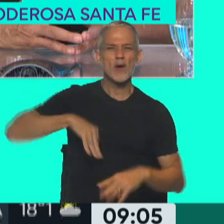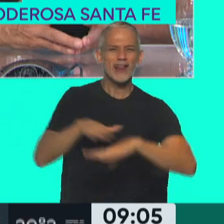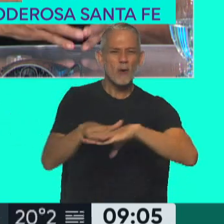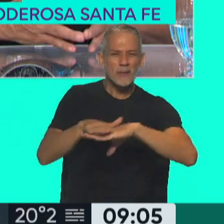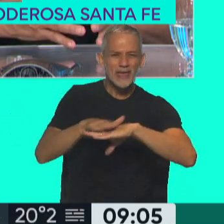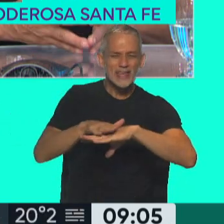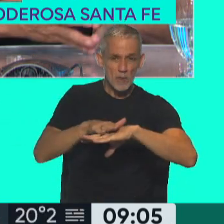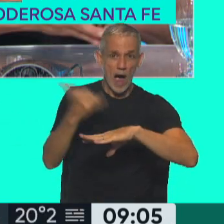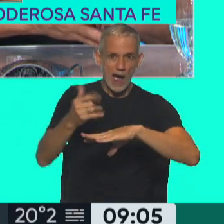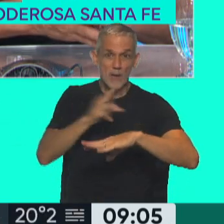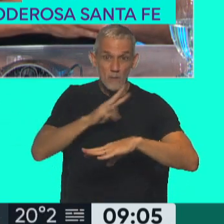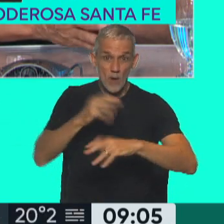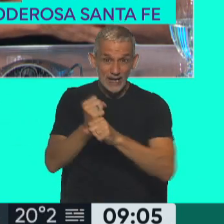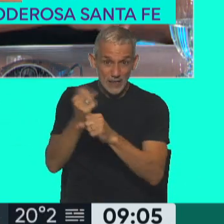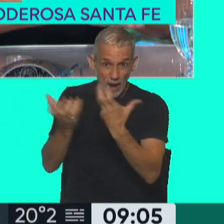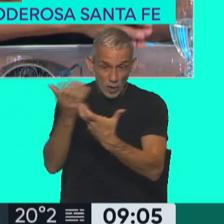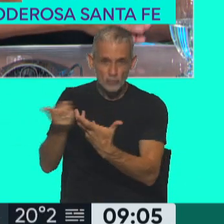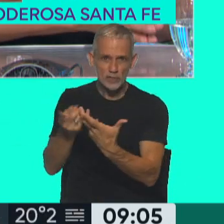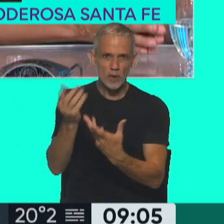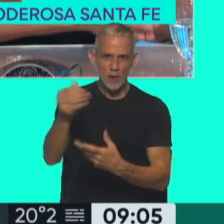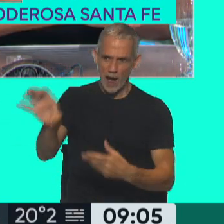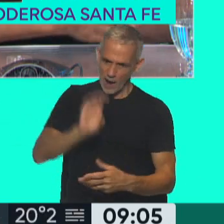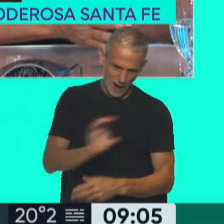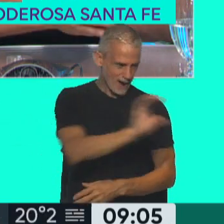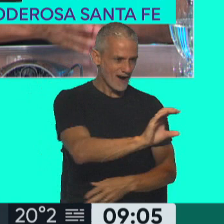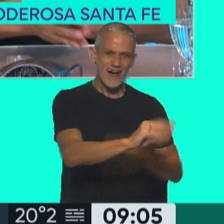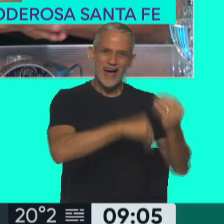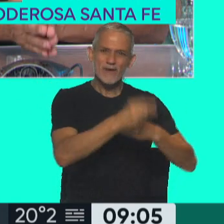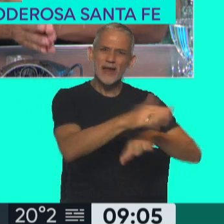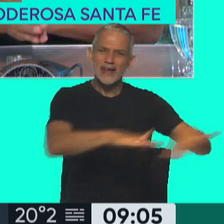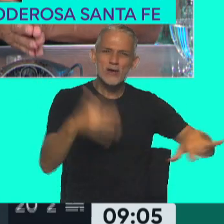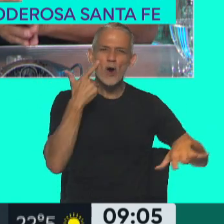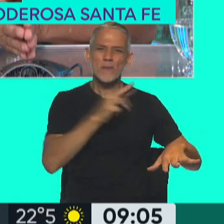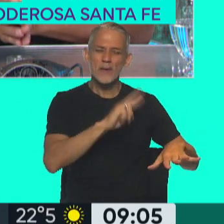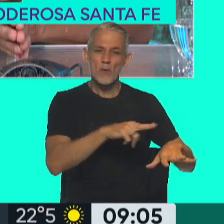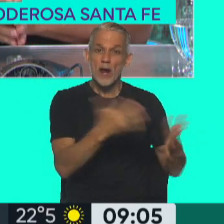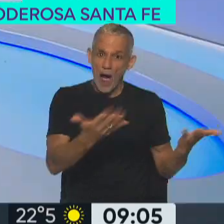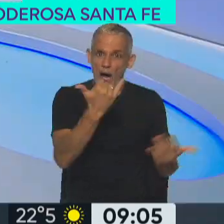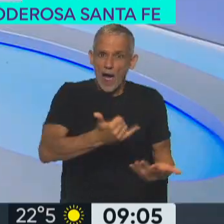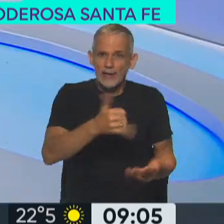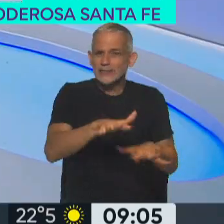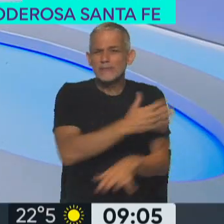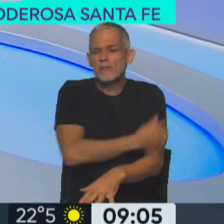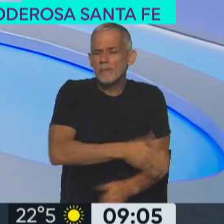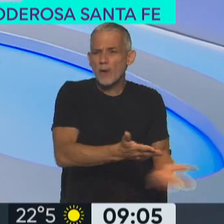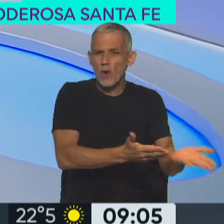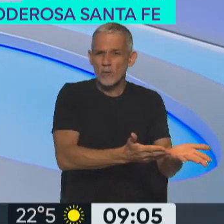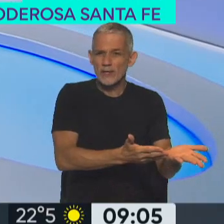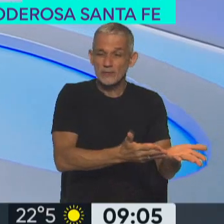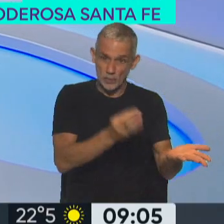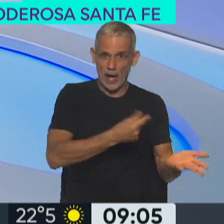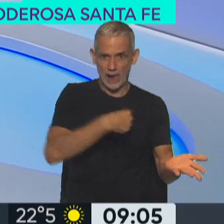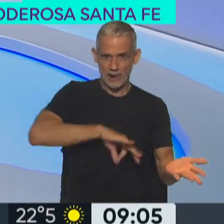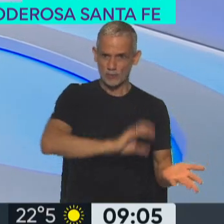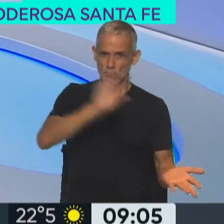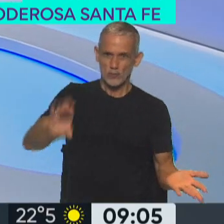móvil, obviamente esos ingresos irían a familias en donde hay niñas y niños que están pasando por una situación de pobreza. Y esto,